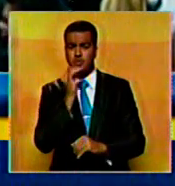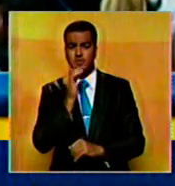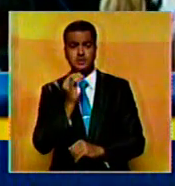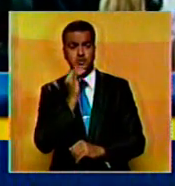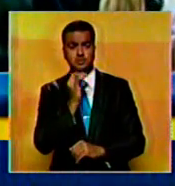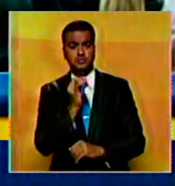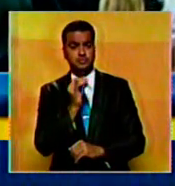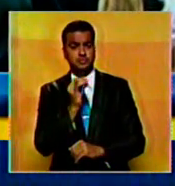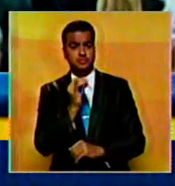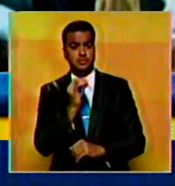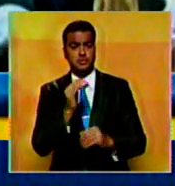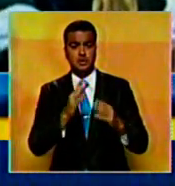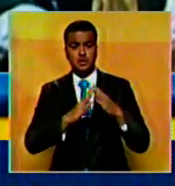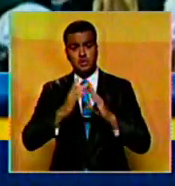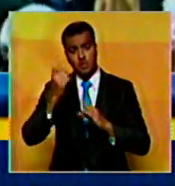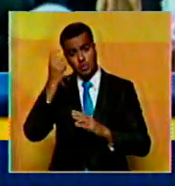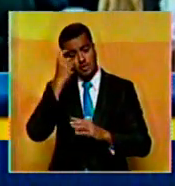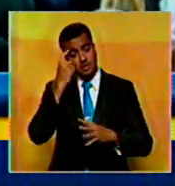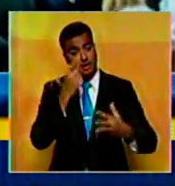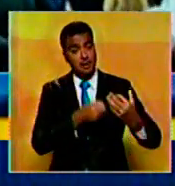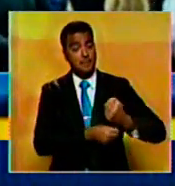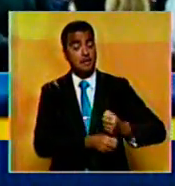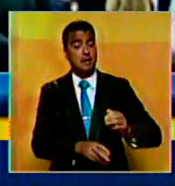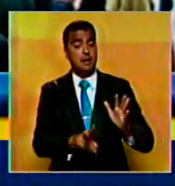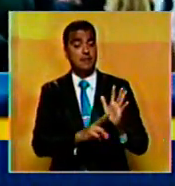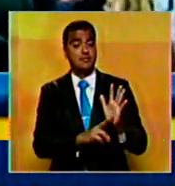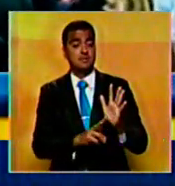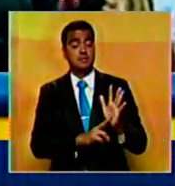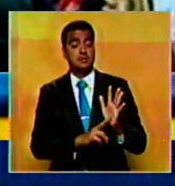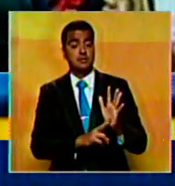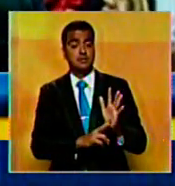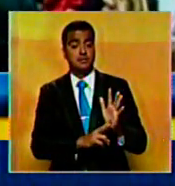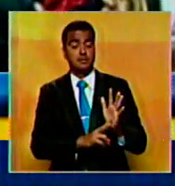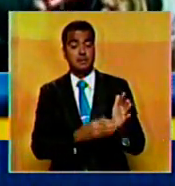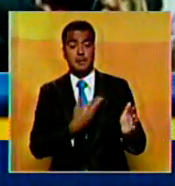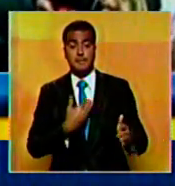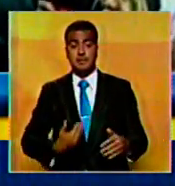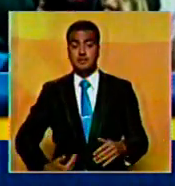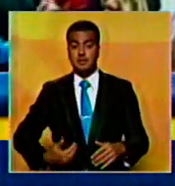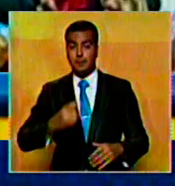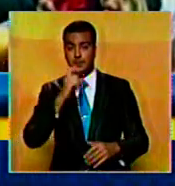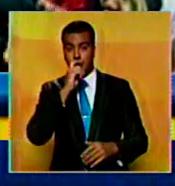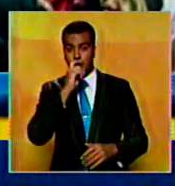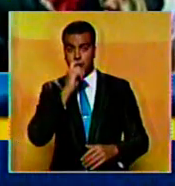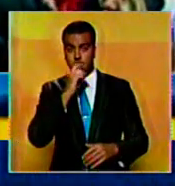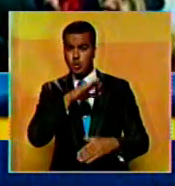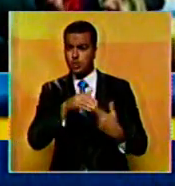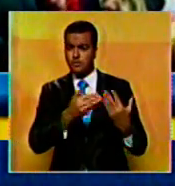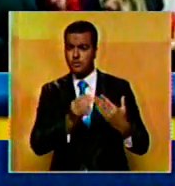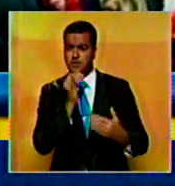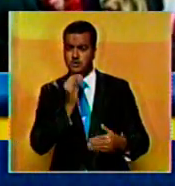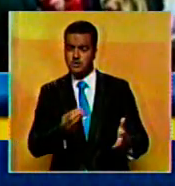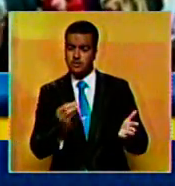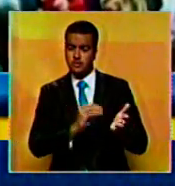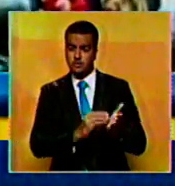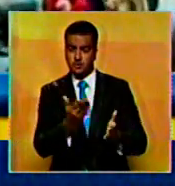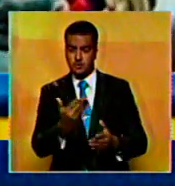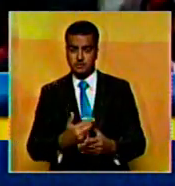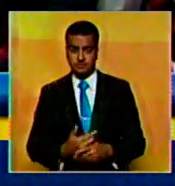que durante el día, bueno, se espera la visita del presidente de la República, Nicolás Maduro. Con esta información retornamos con ustedes a los estudios.